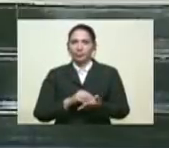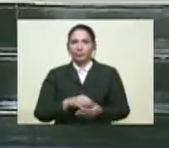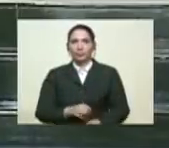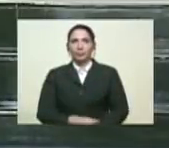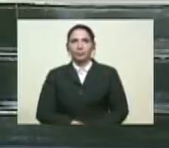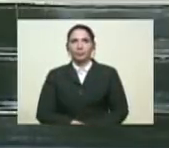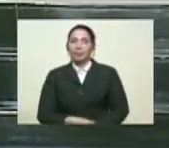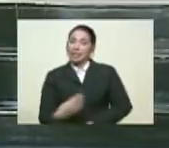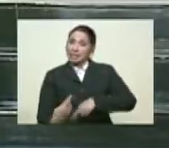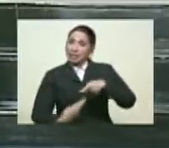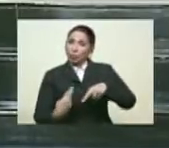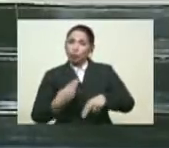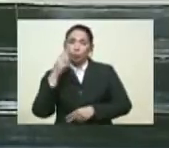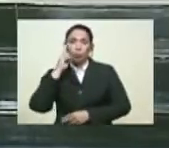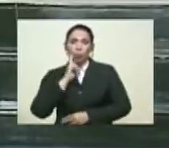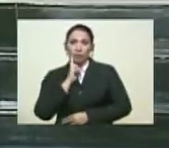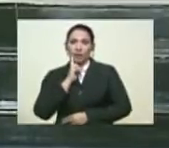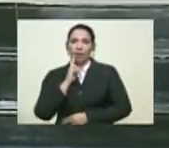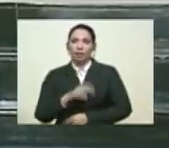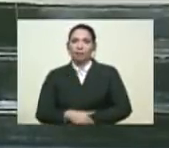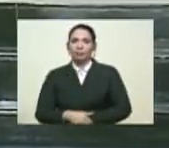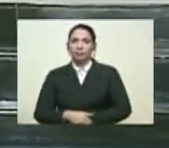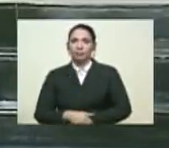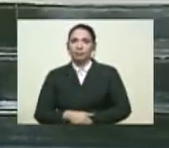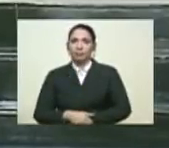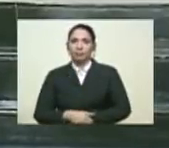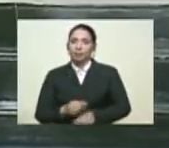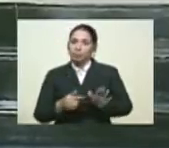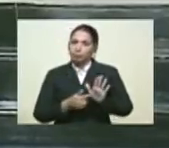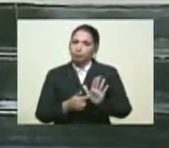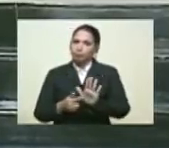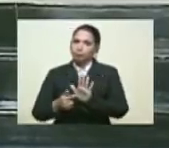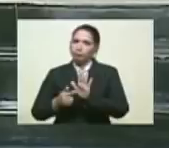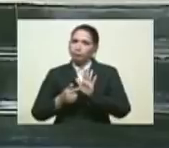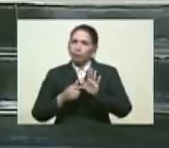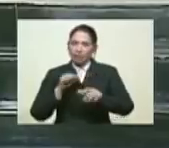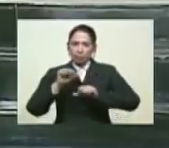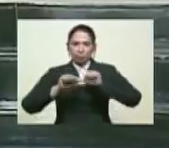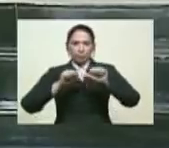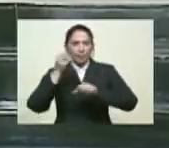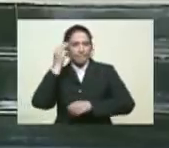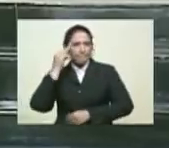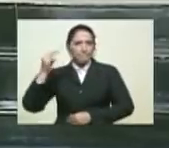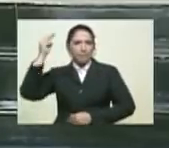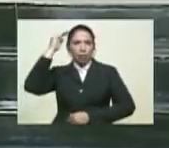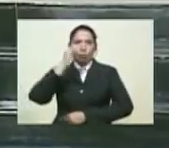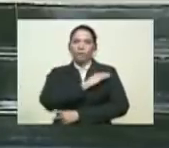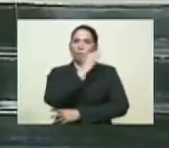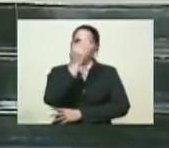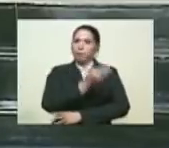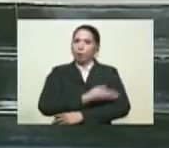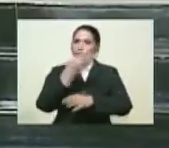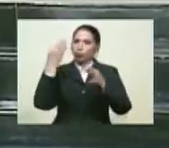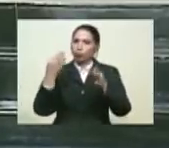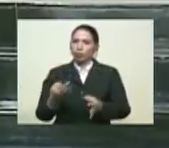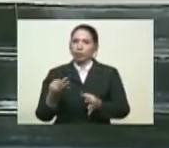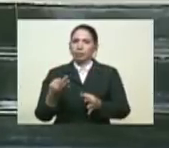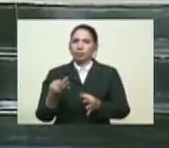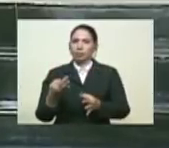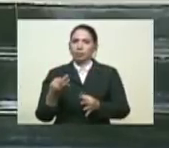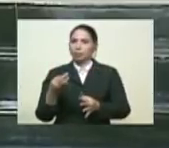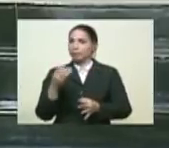La revolución bolivariana, vista por siglos, ha adquirido una madurez y una fortaleza inimaginable.